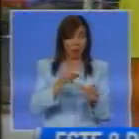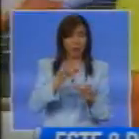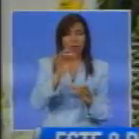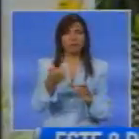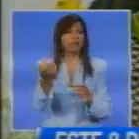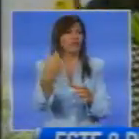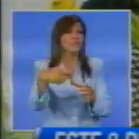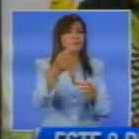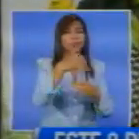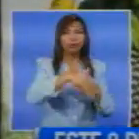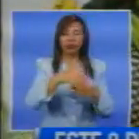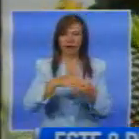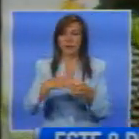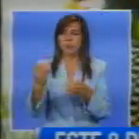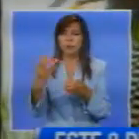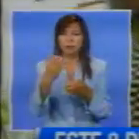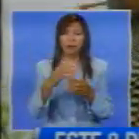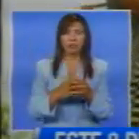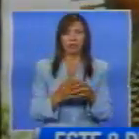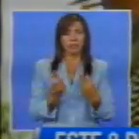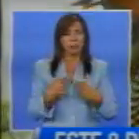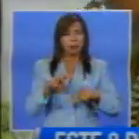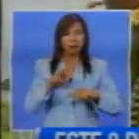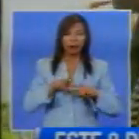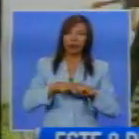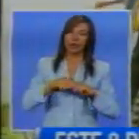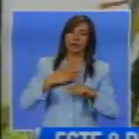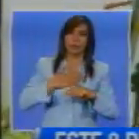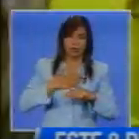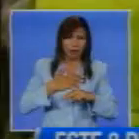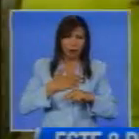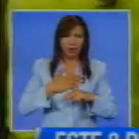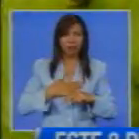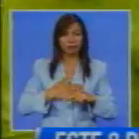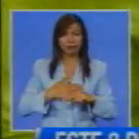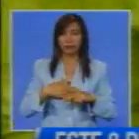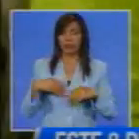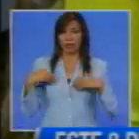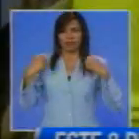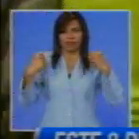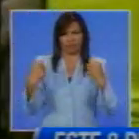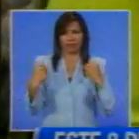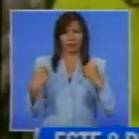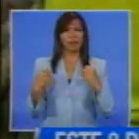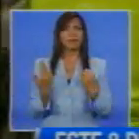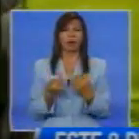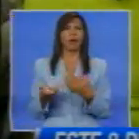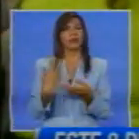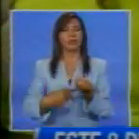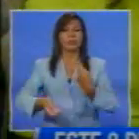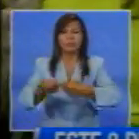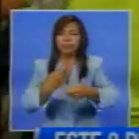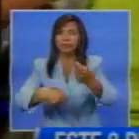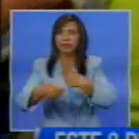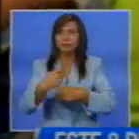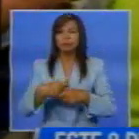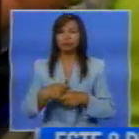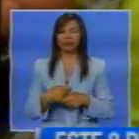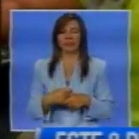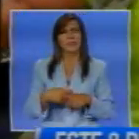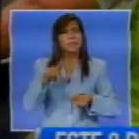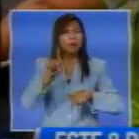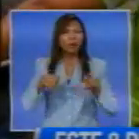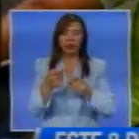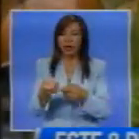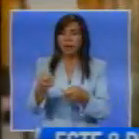en la tarde, al tiempo que descansaba en la acera y se armaba de valor para volver a ofrecer el producto. Nos van contestando grosería